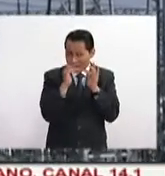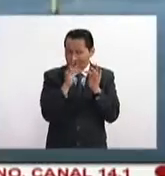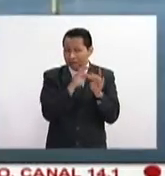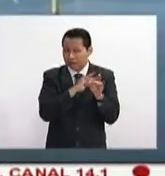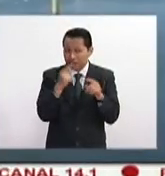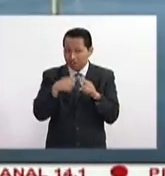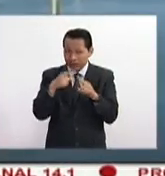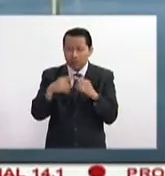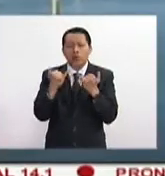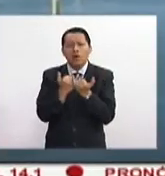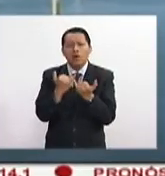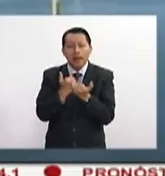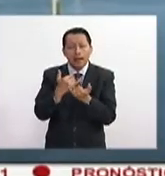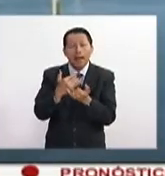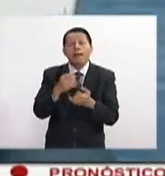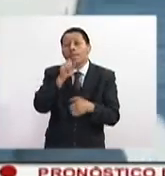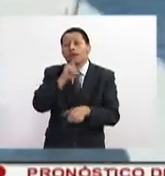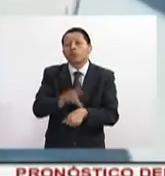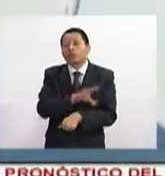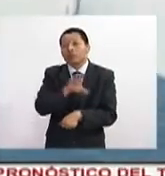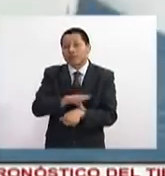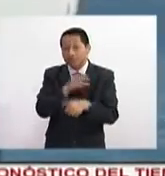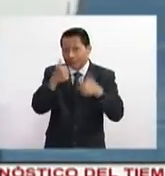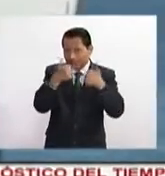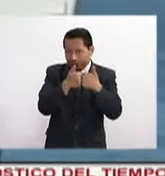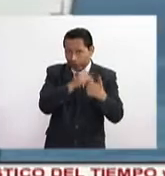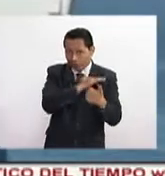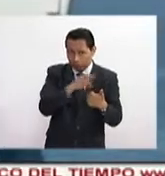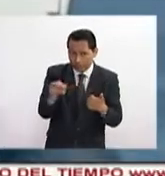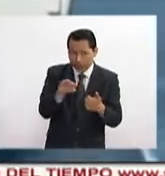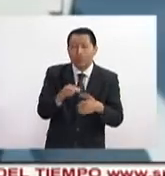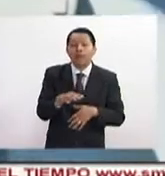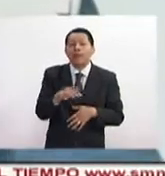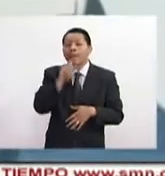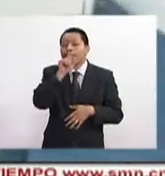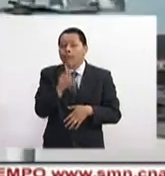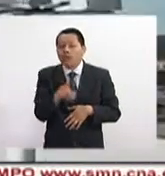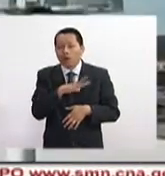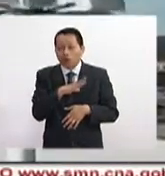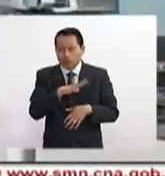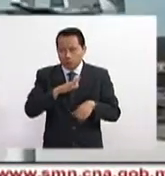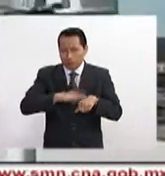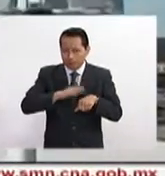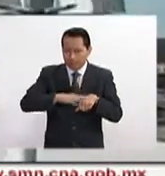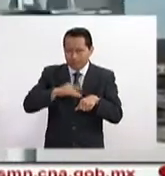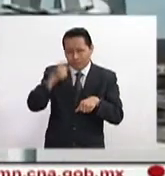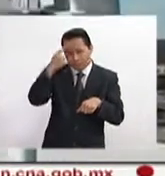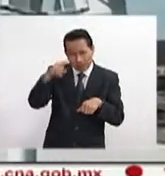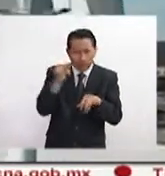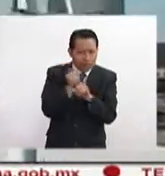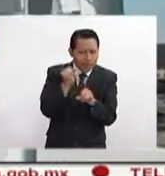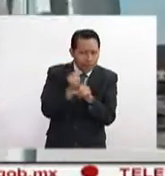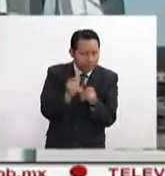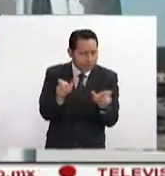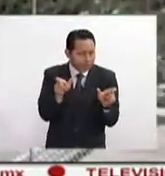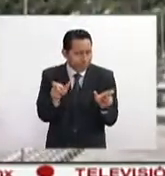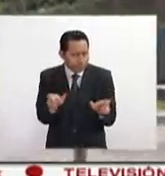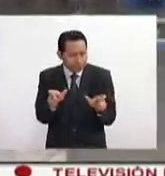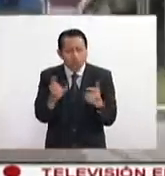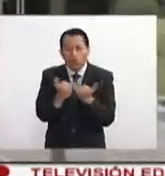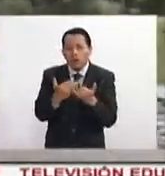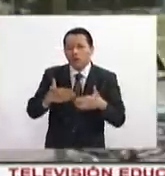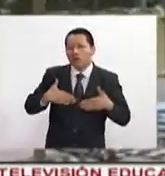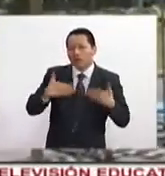y proyectos energéticos en nuestra frontera. También fortalecer la coordinación en materia de ciberseguridad y